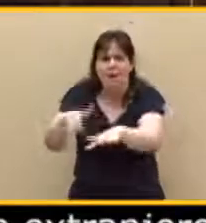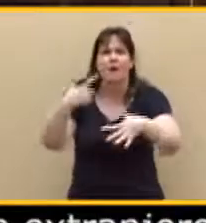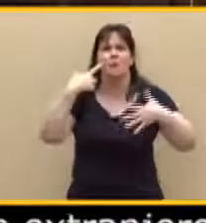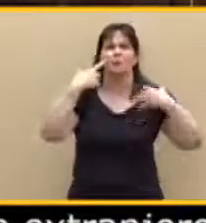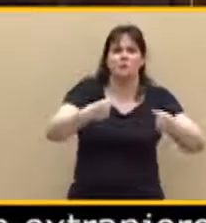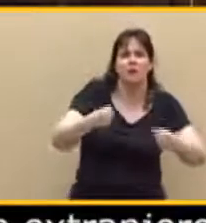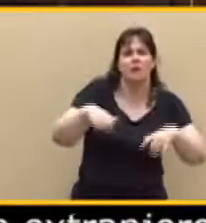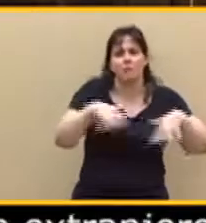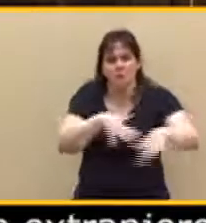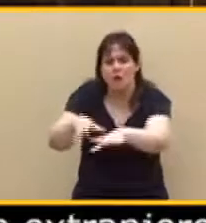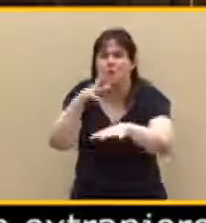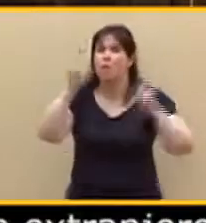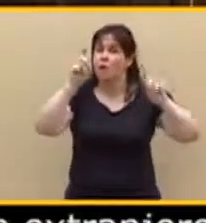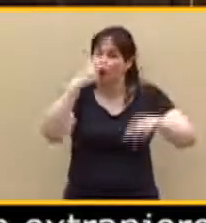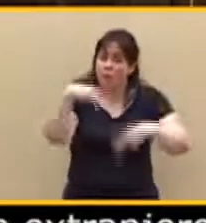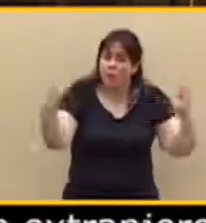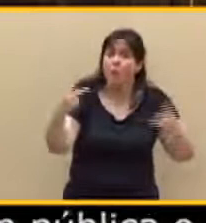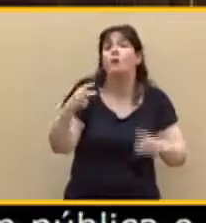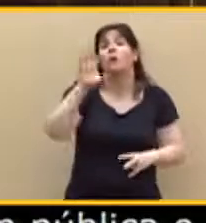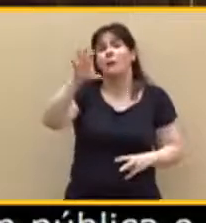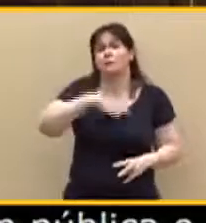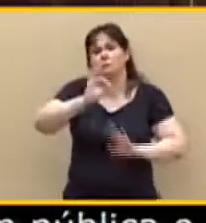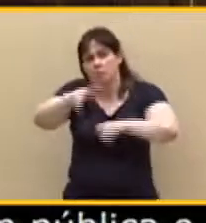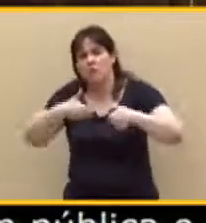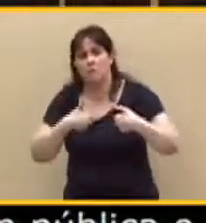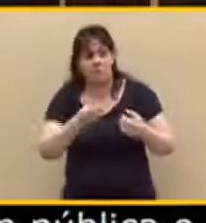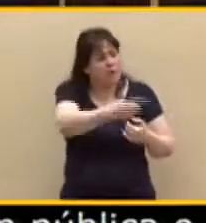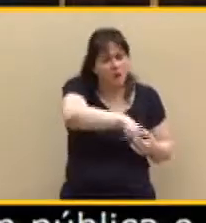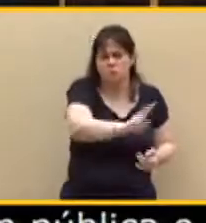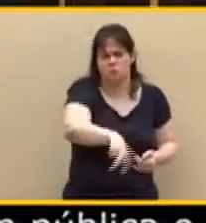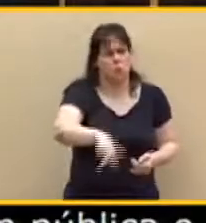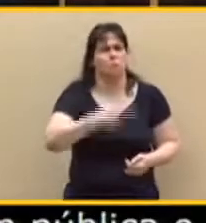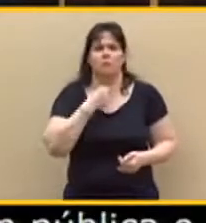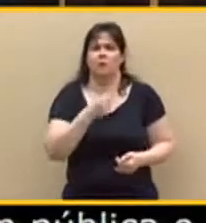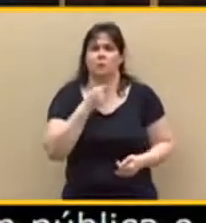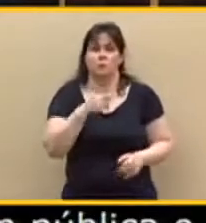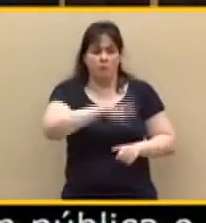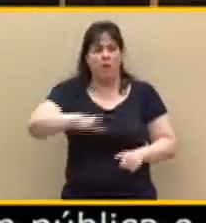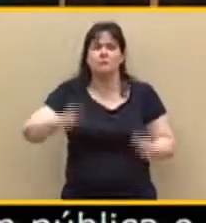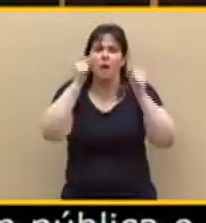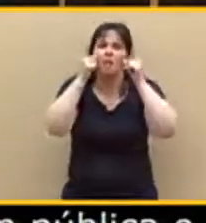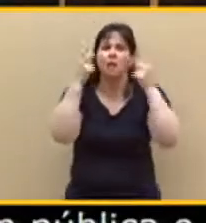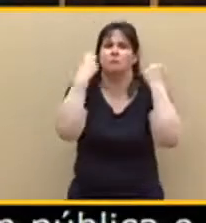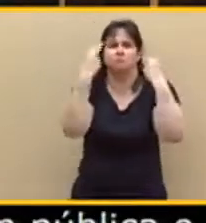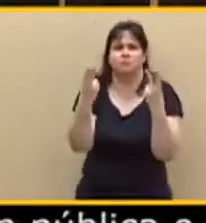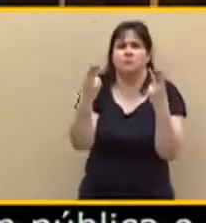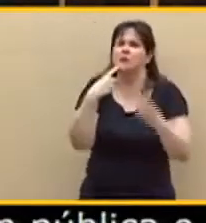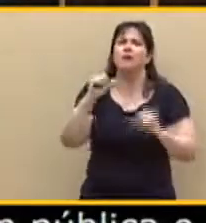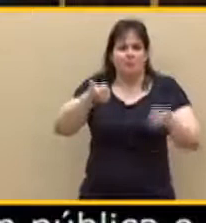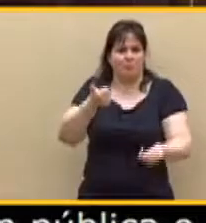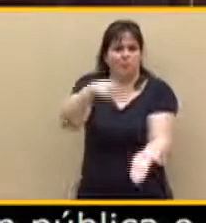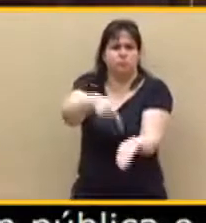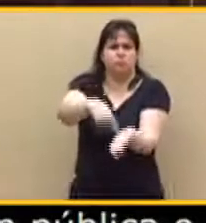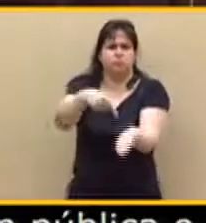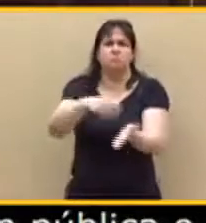al que poder volver. A ustedes nunca les gustó que la ciudadanía despertase y ejerciese sus derechos democráticos